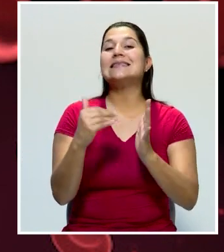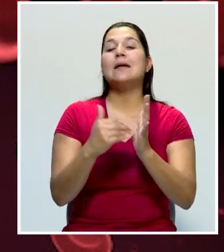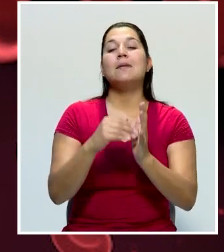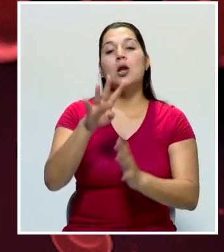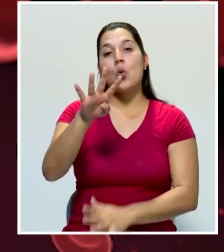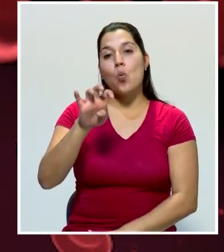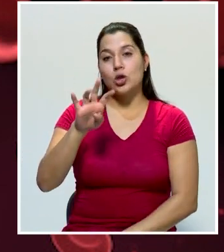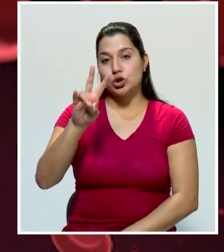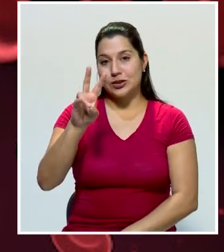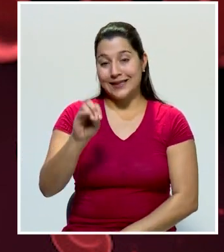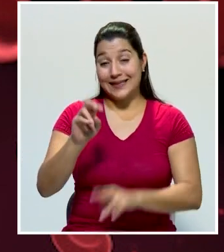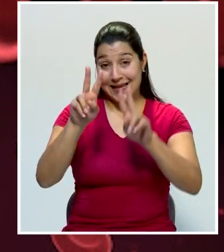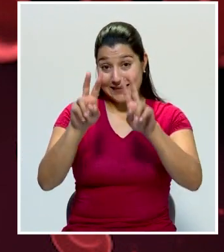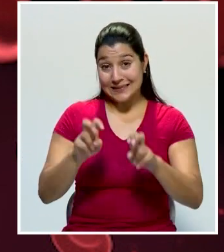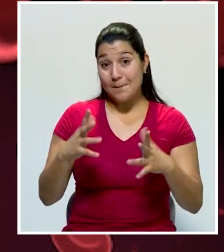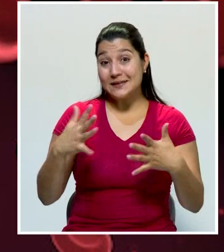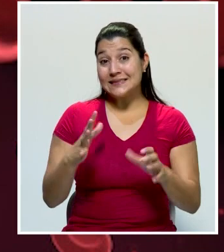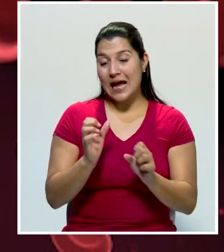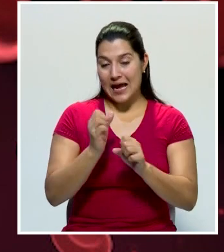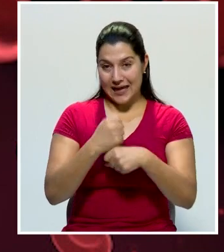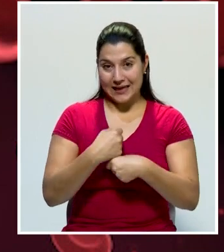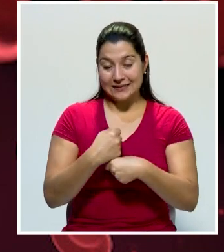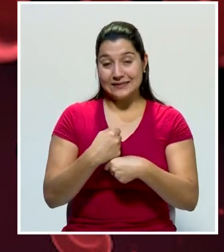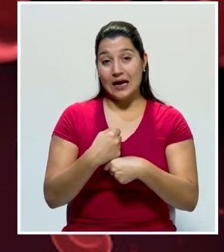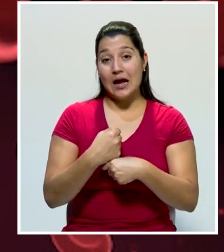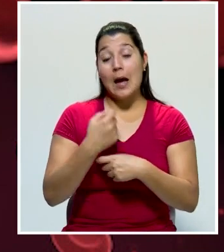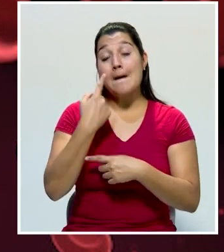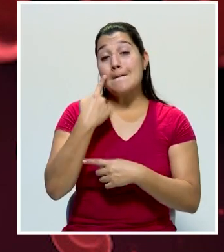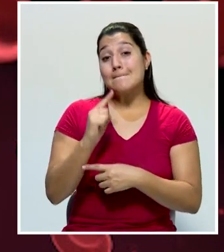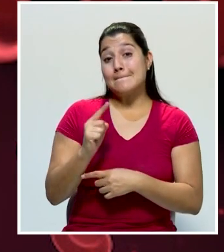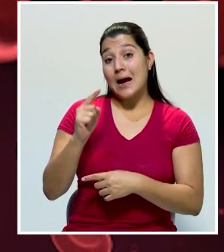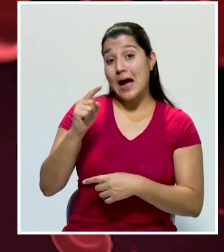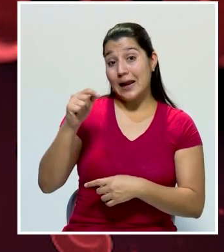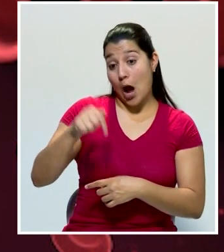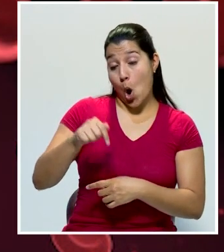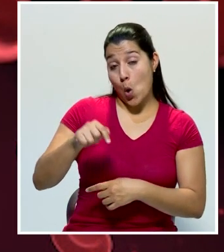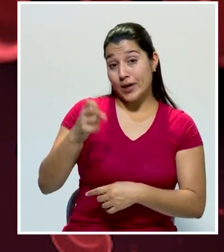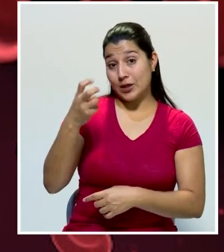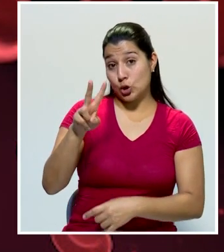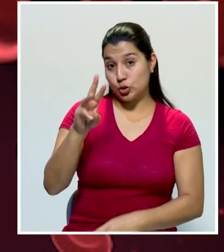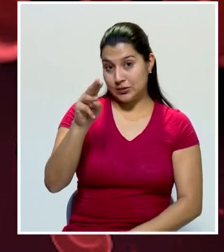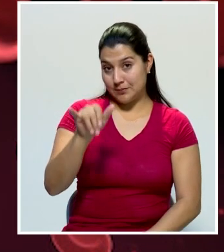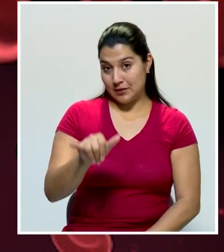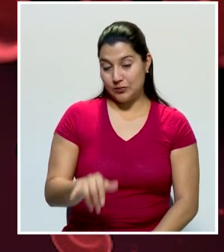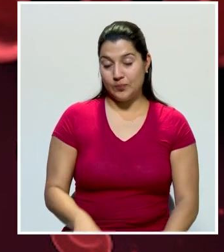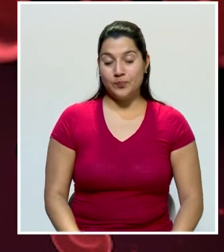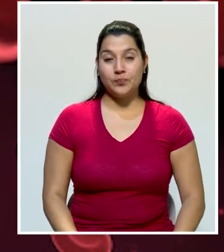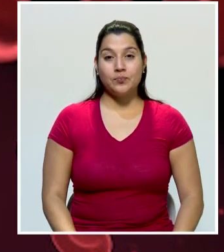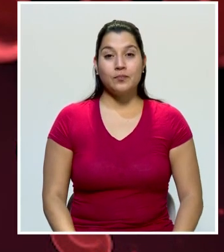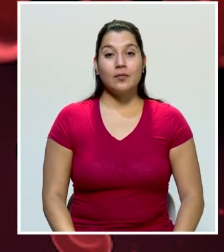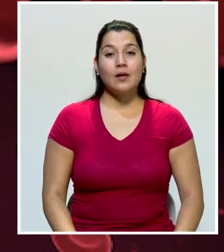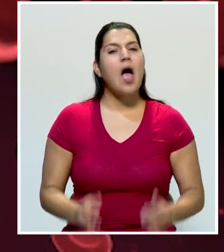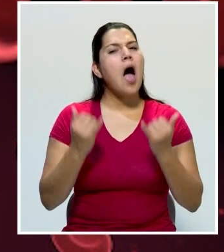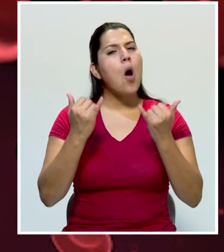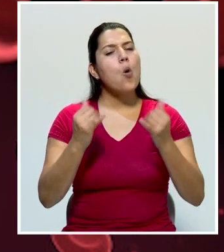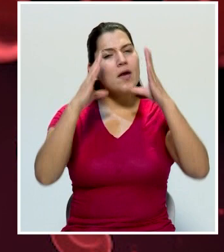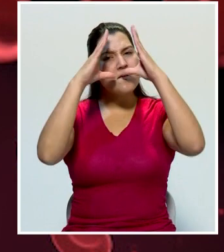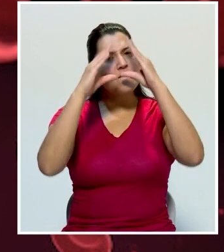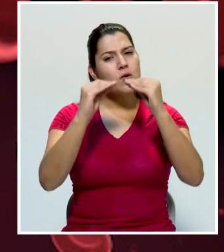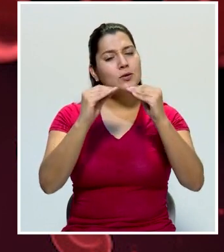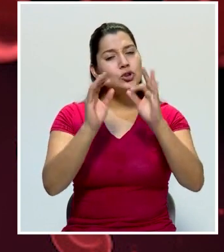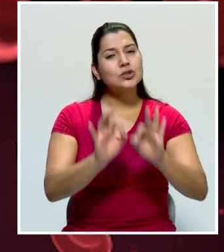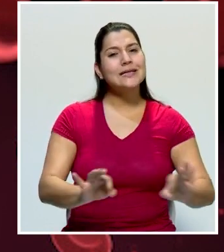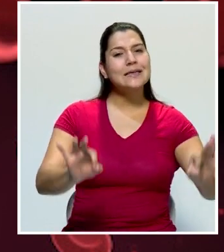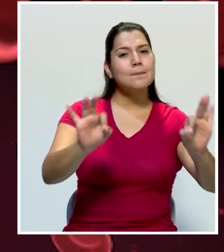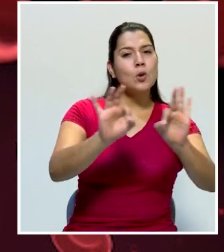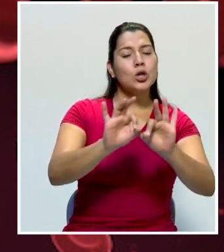17.470 pruebas o muestras en total para este 12 de mayo. Hay unos datos importantes e interesantes